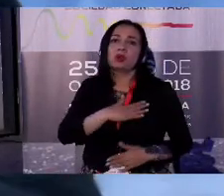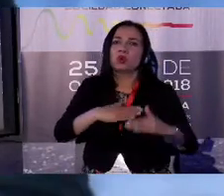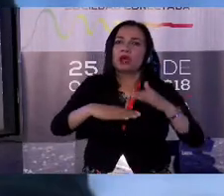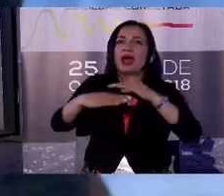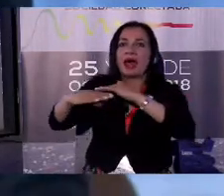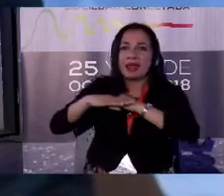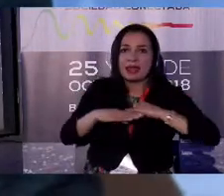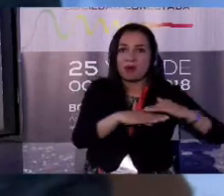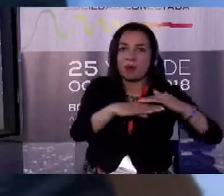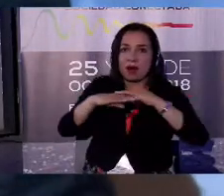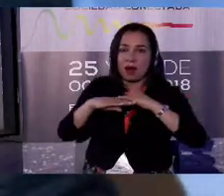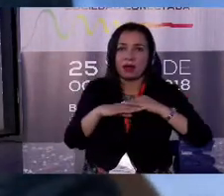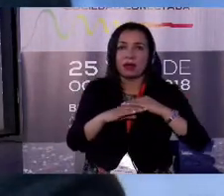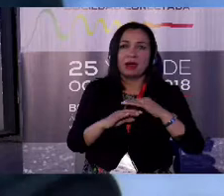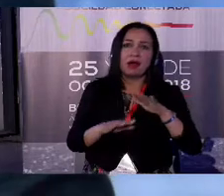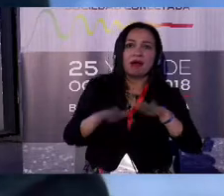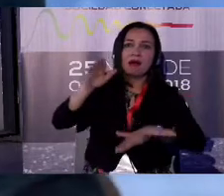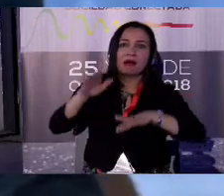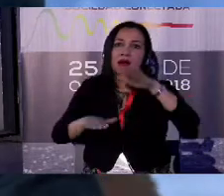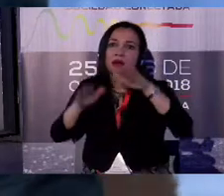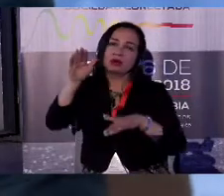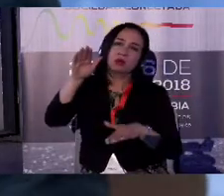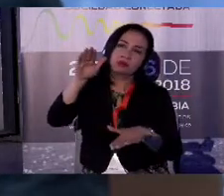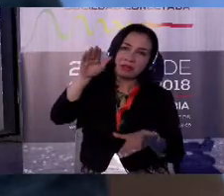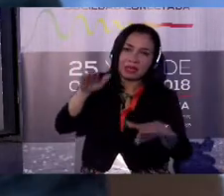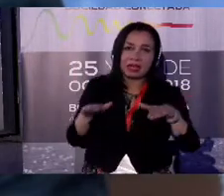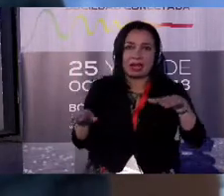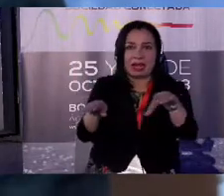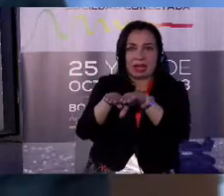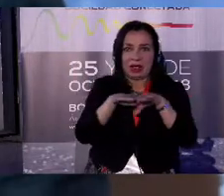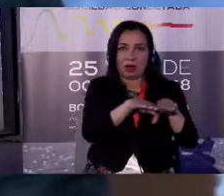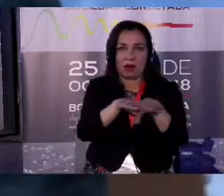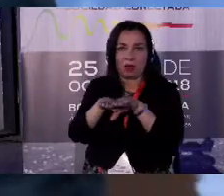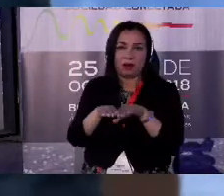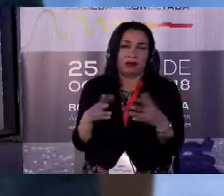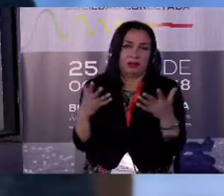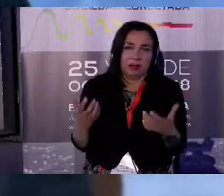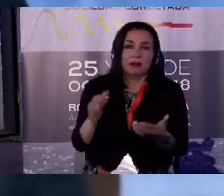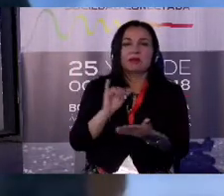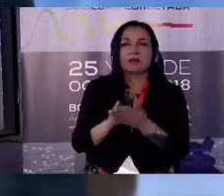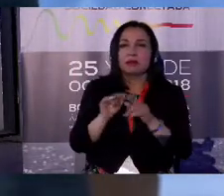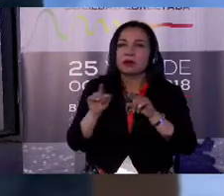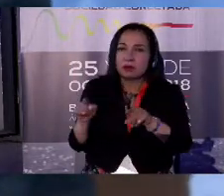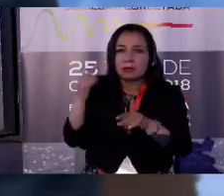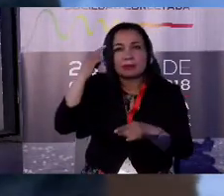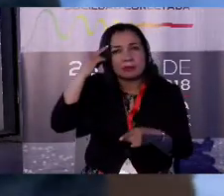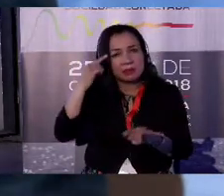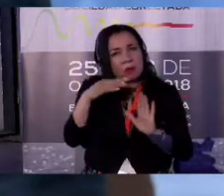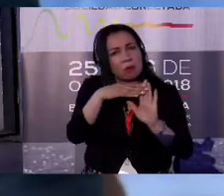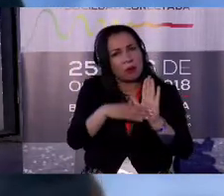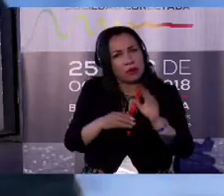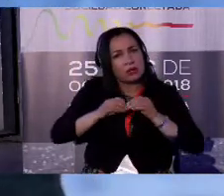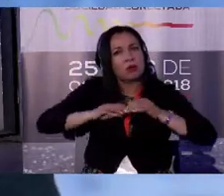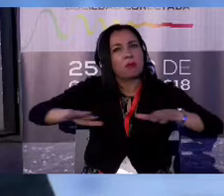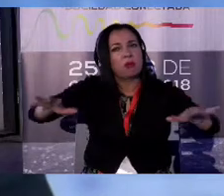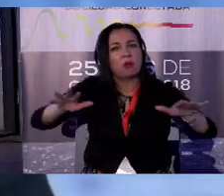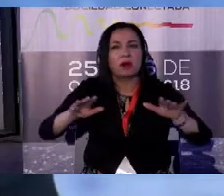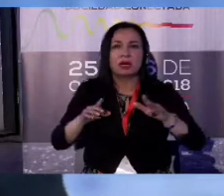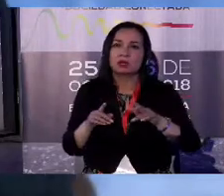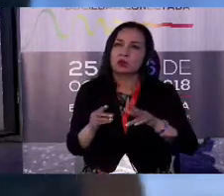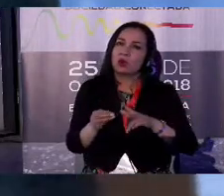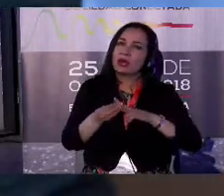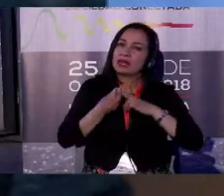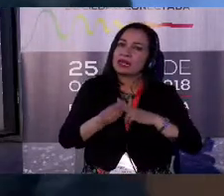reducir las brechas socioeconómicas, ¿no? Entonces, en ese sentido, creo que uno tiene que pensar las políticas públicas y los instrumentos de